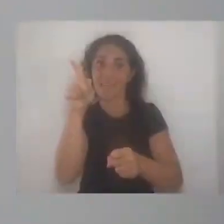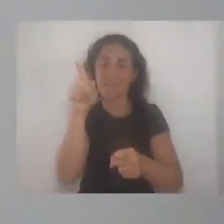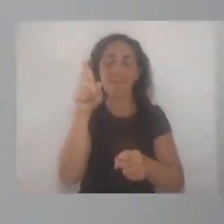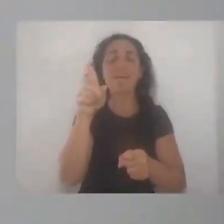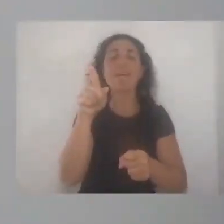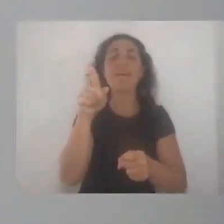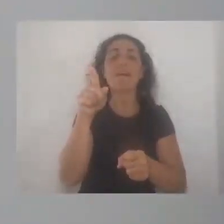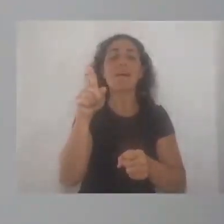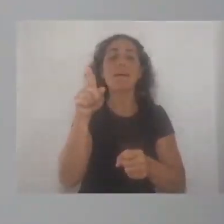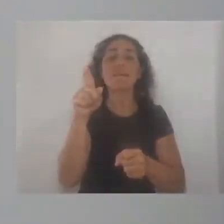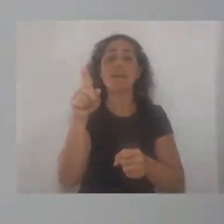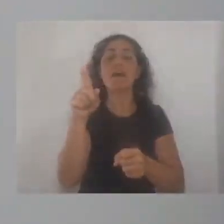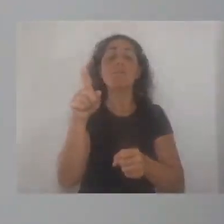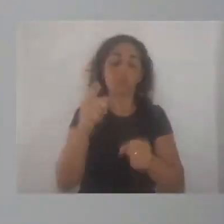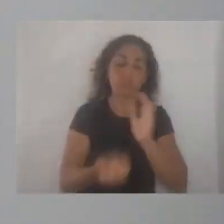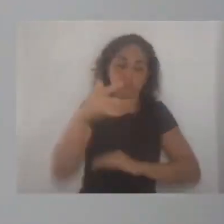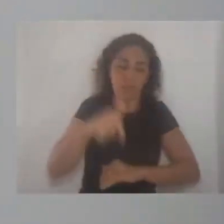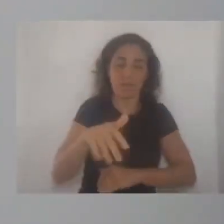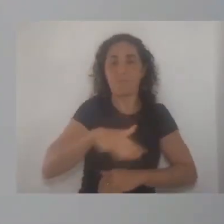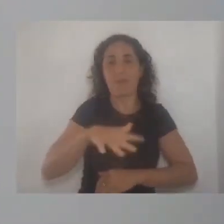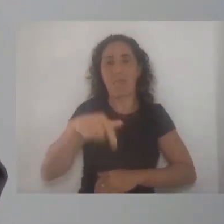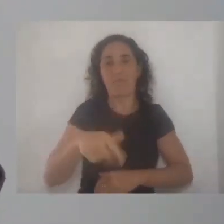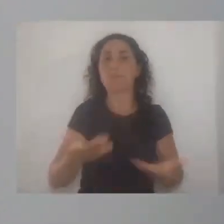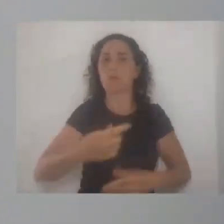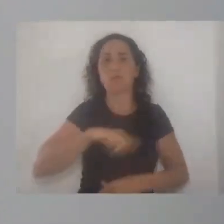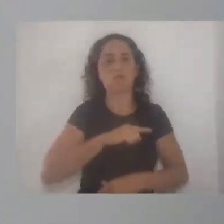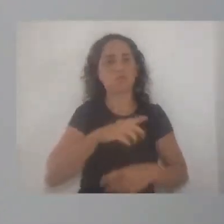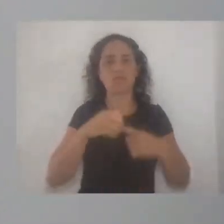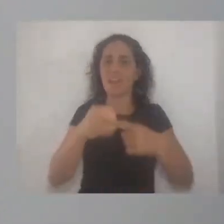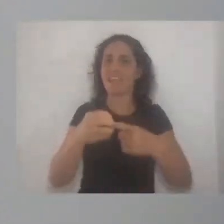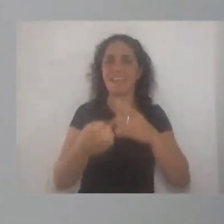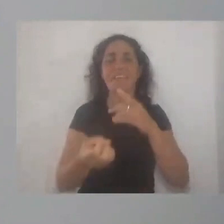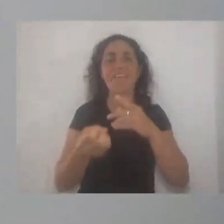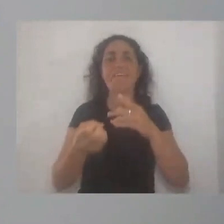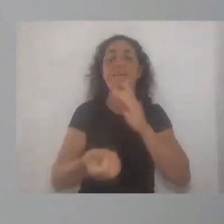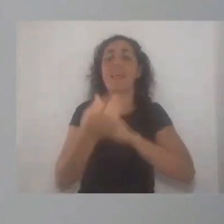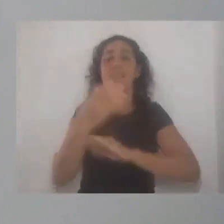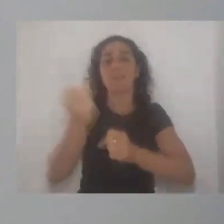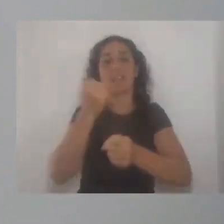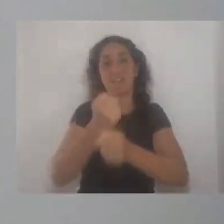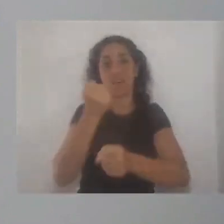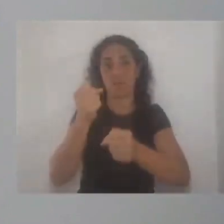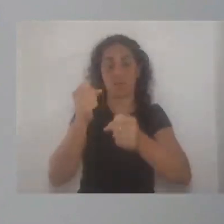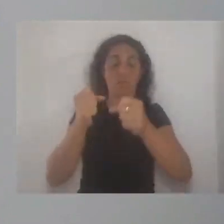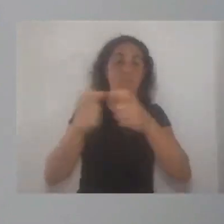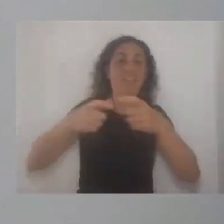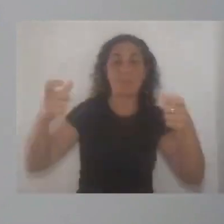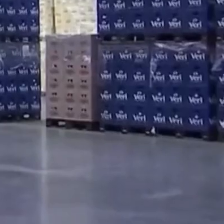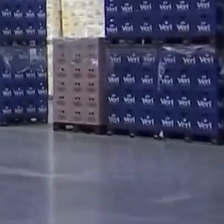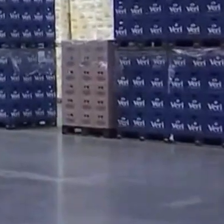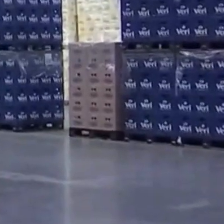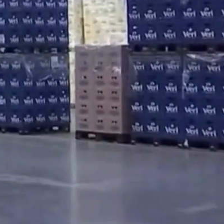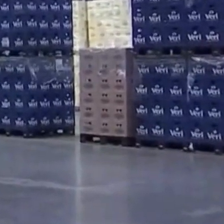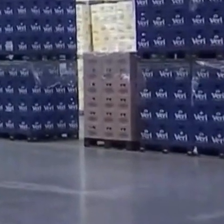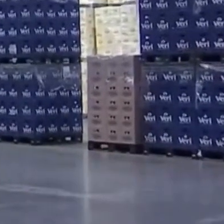bajas lideramos por tanto el crecimiento de empleo del estado y normalmente cuando esto sucede es que la economía funciona